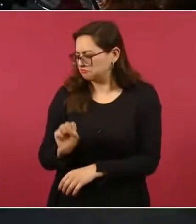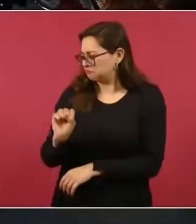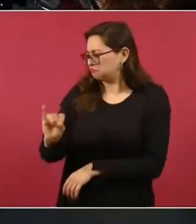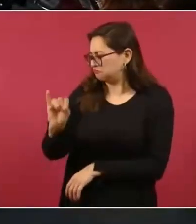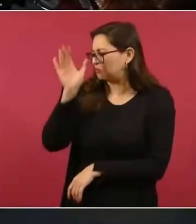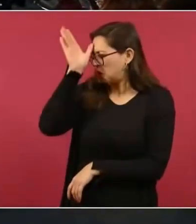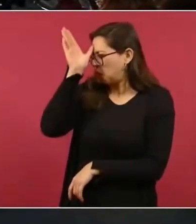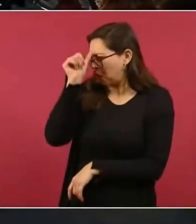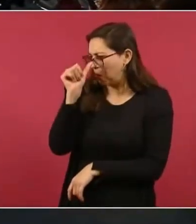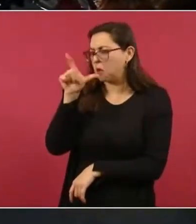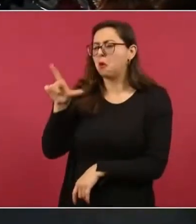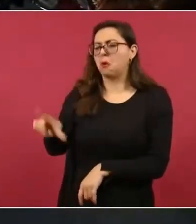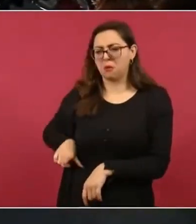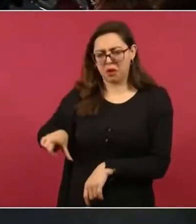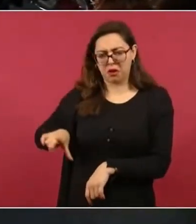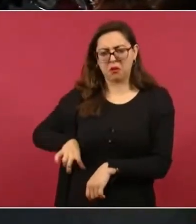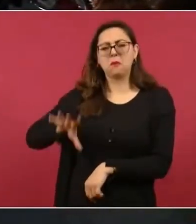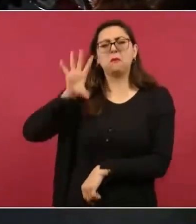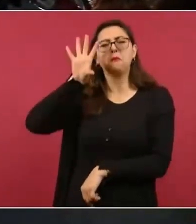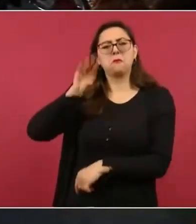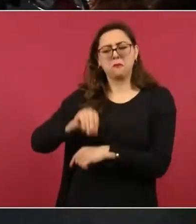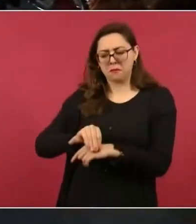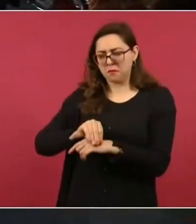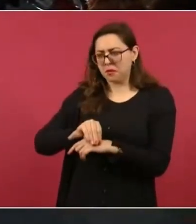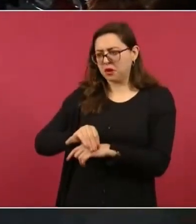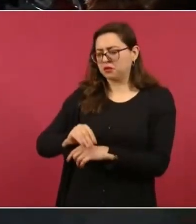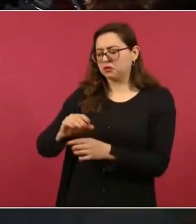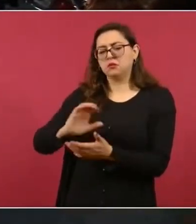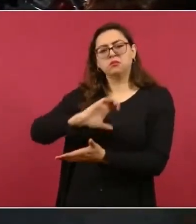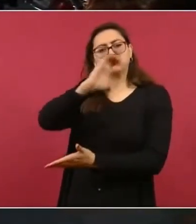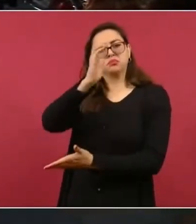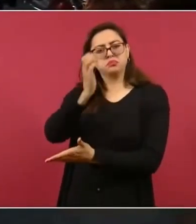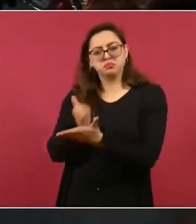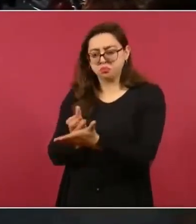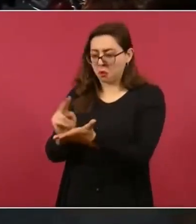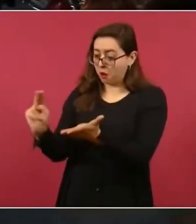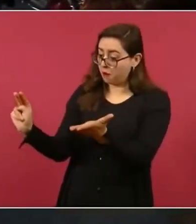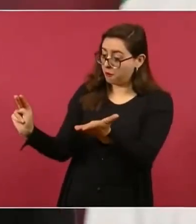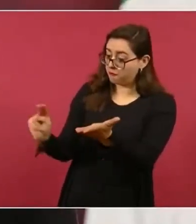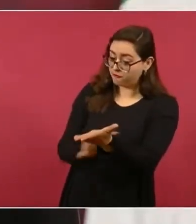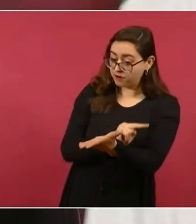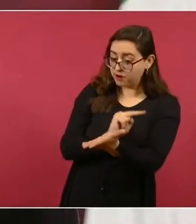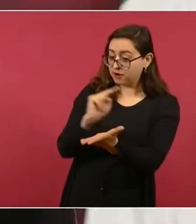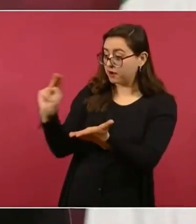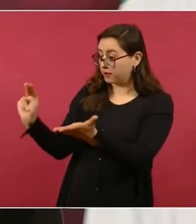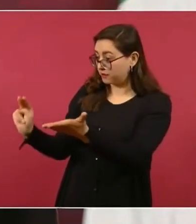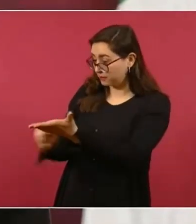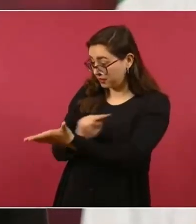y,